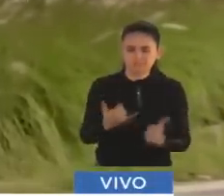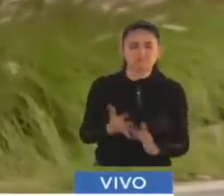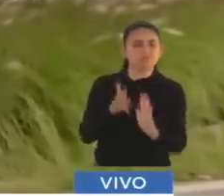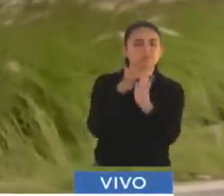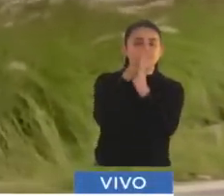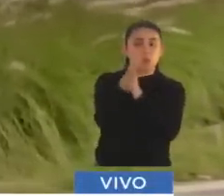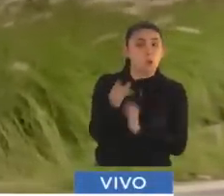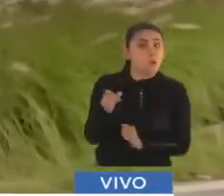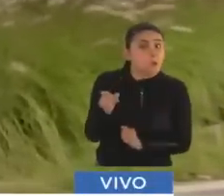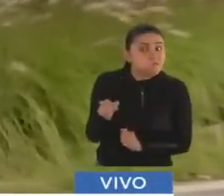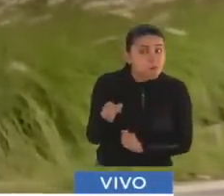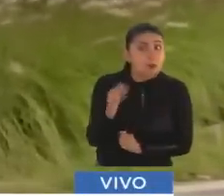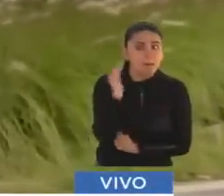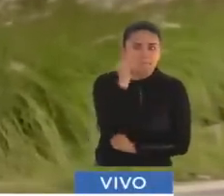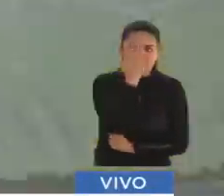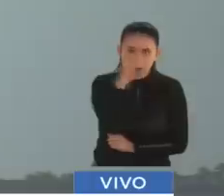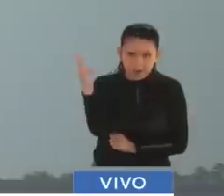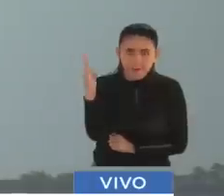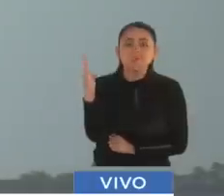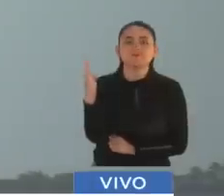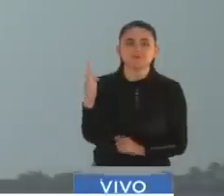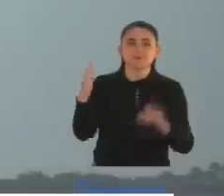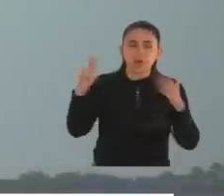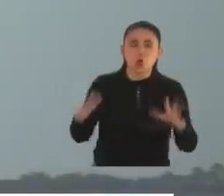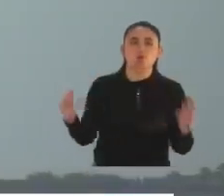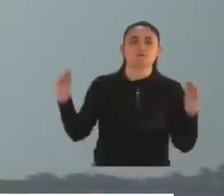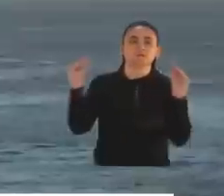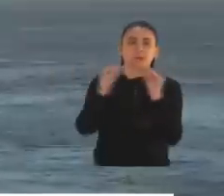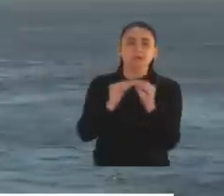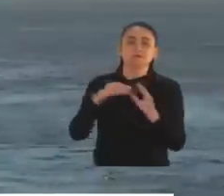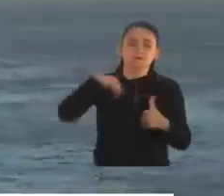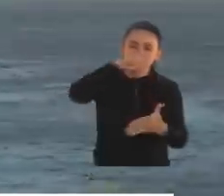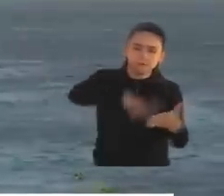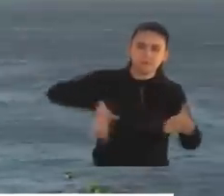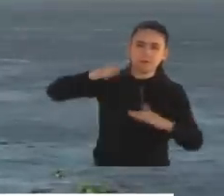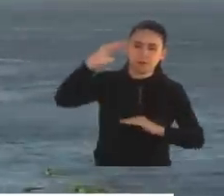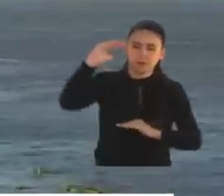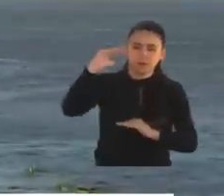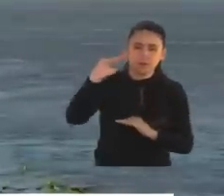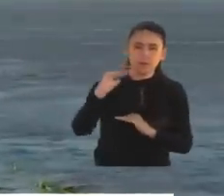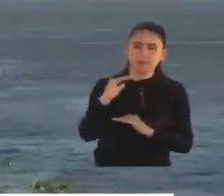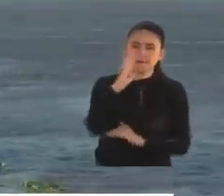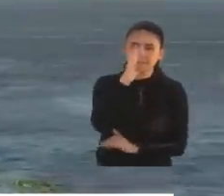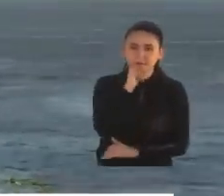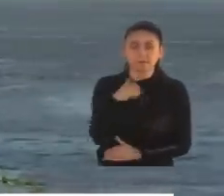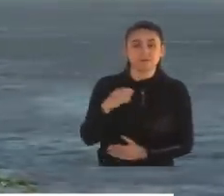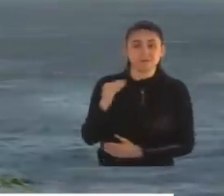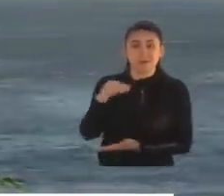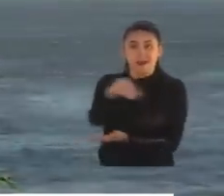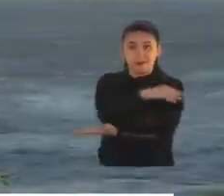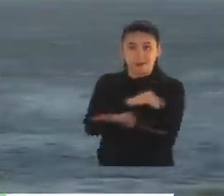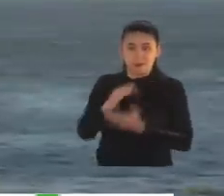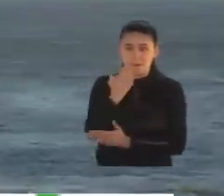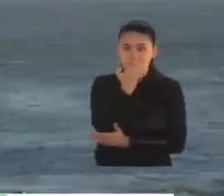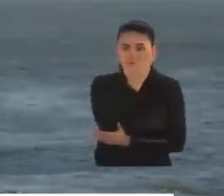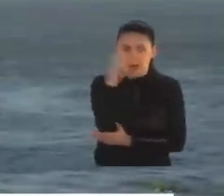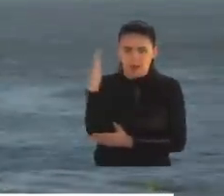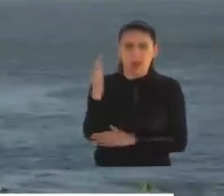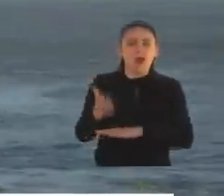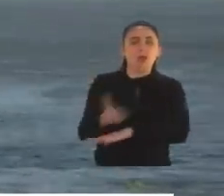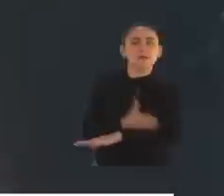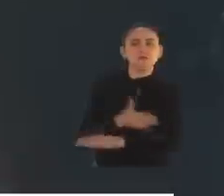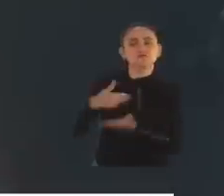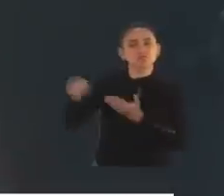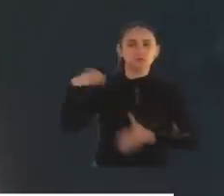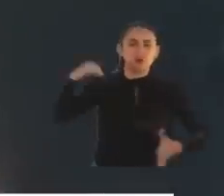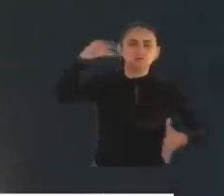que Barranquilla volvió a quedarse sin dragados. Hoy se cumplen 3 días desde que la capital del Atlántico zarpó la draga china que se encontraba